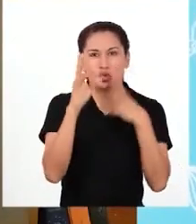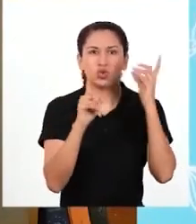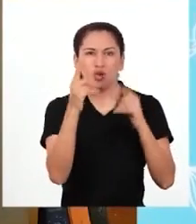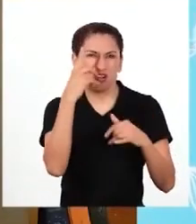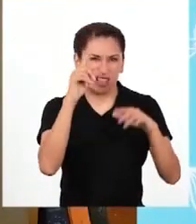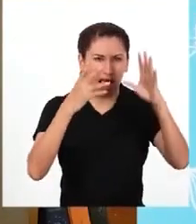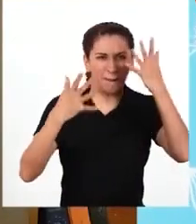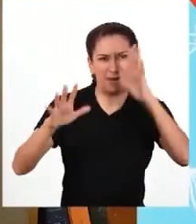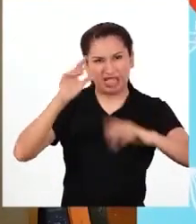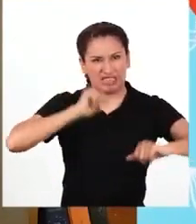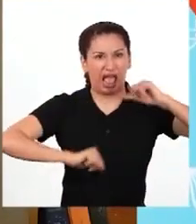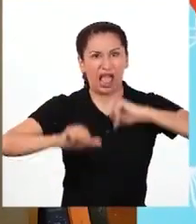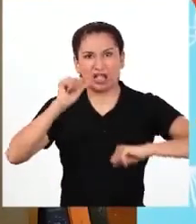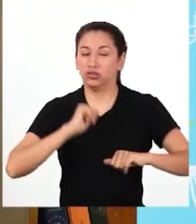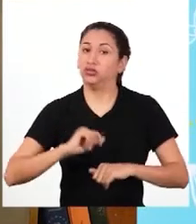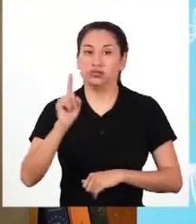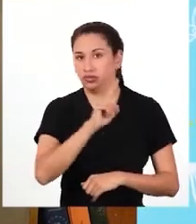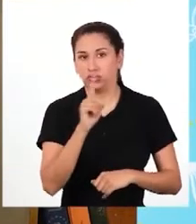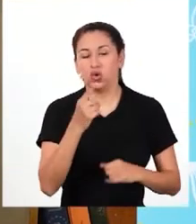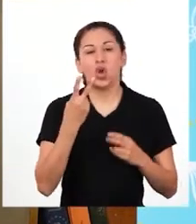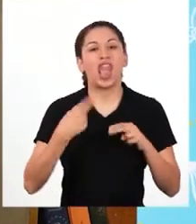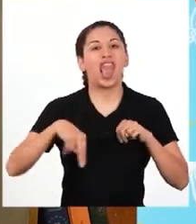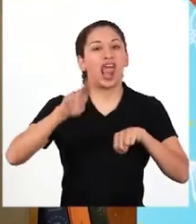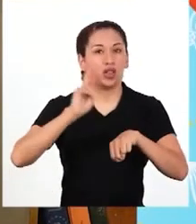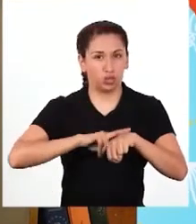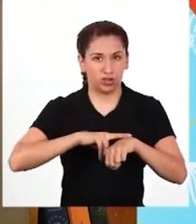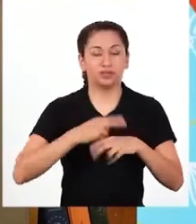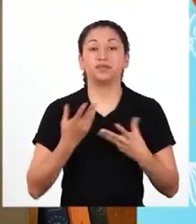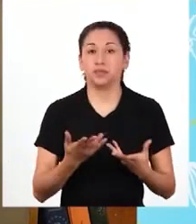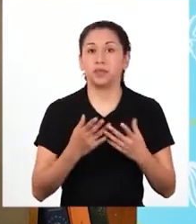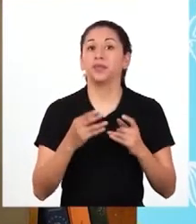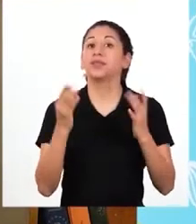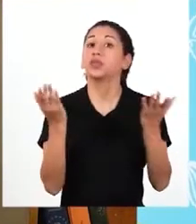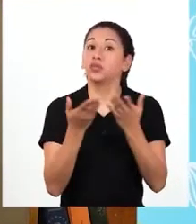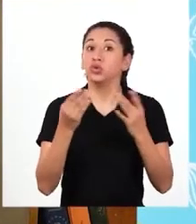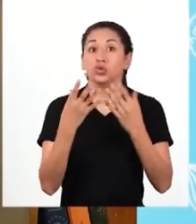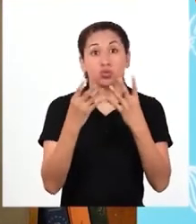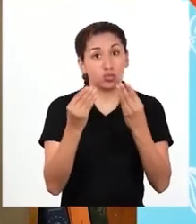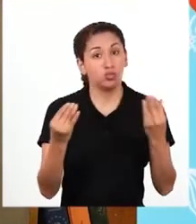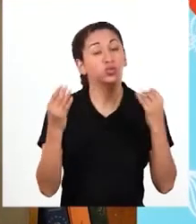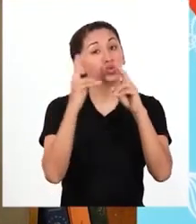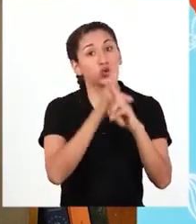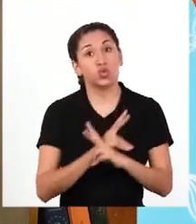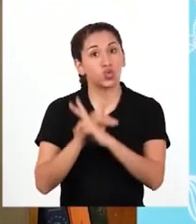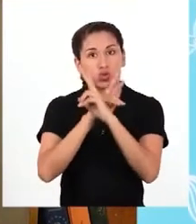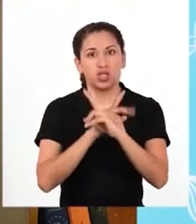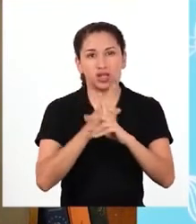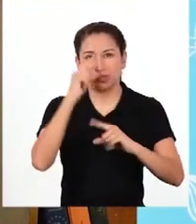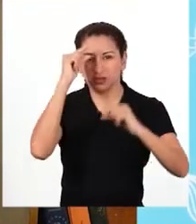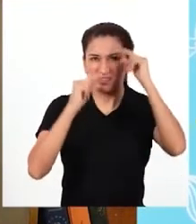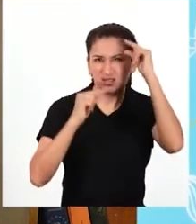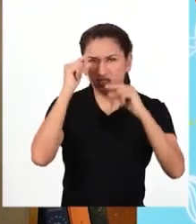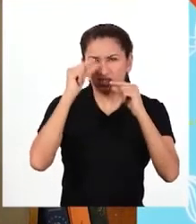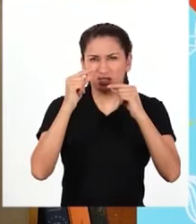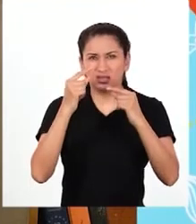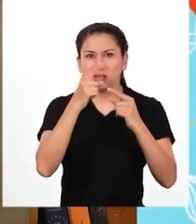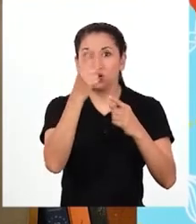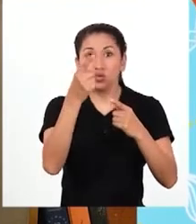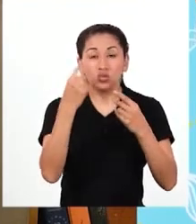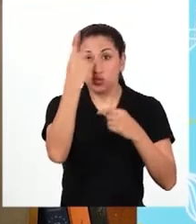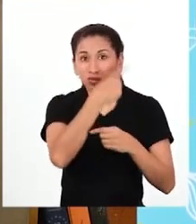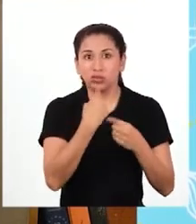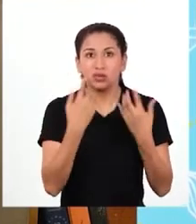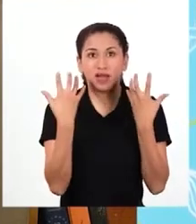razón. Asimismo, debemos tener cuidado con aquellos gestos que pueden transmitir nerviosismo o